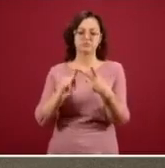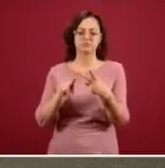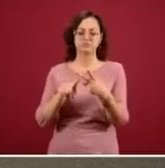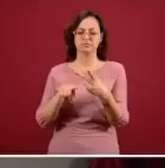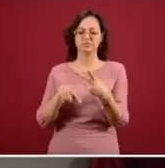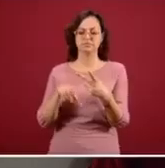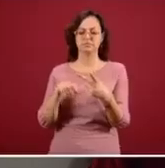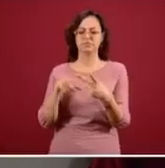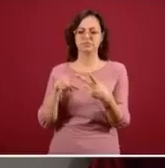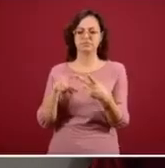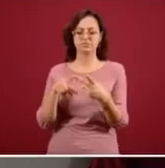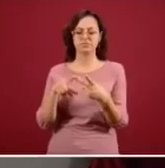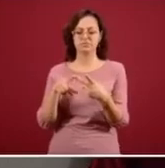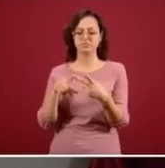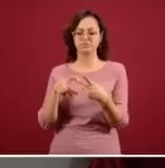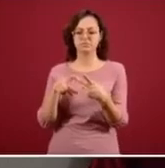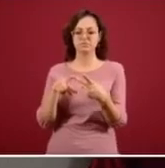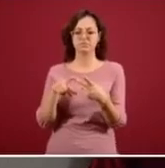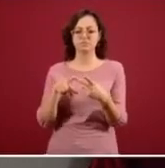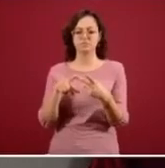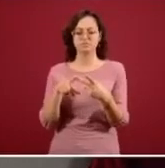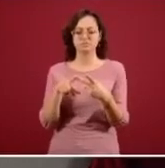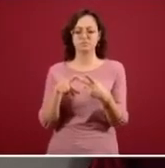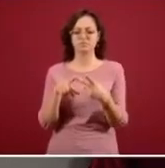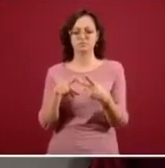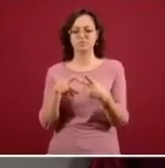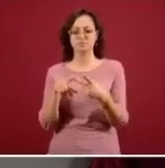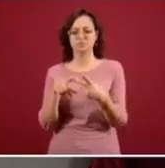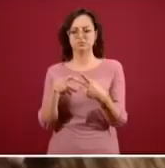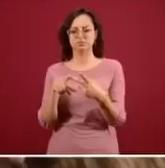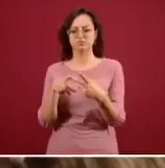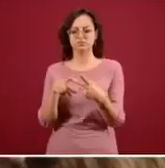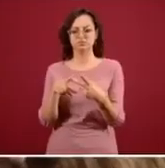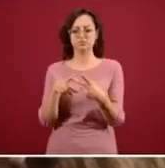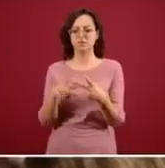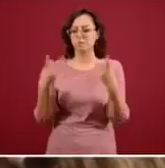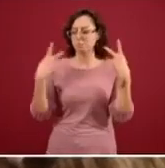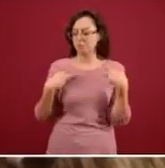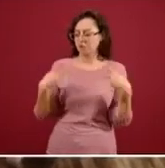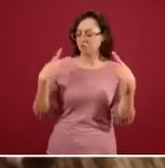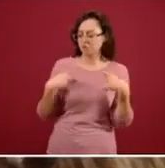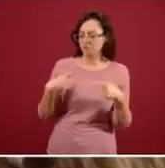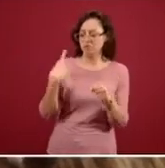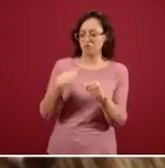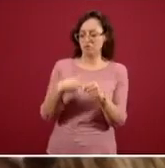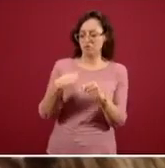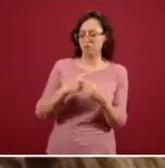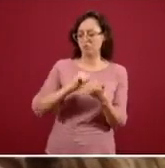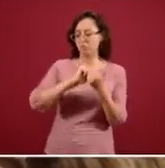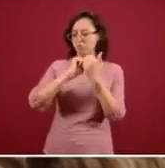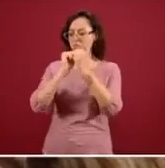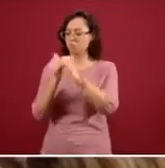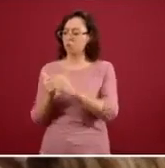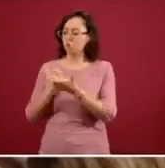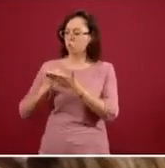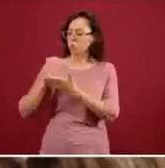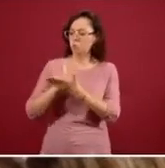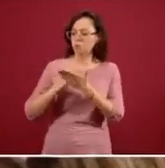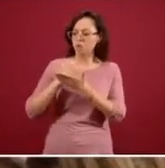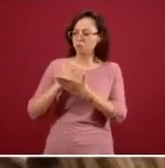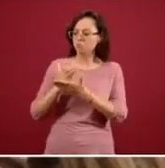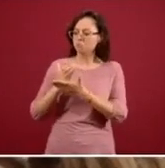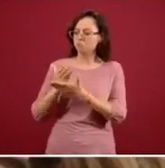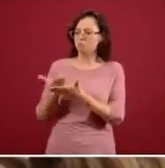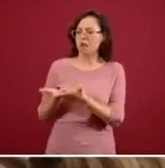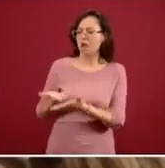quisiera saber cómo se determina el alta de una persona recuperada. Esto se